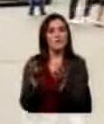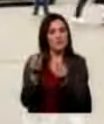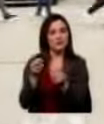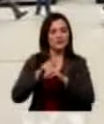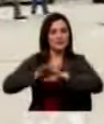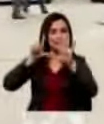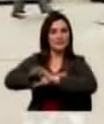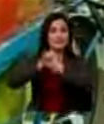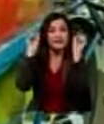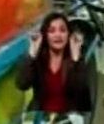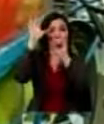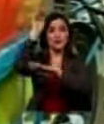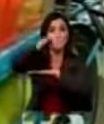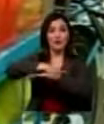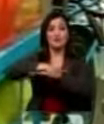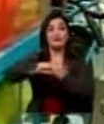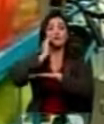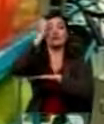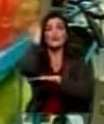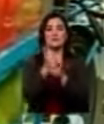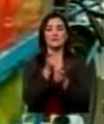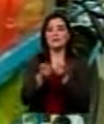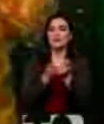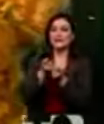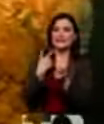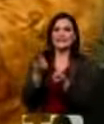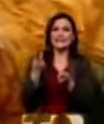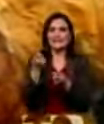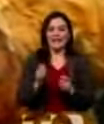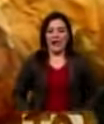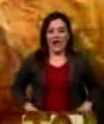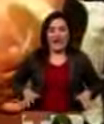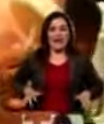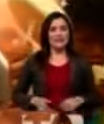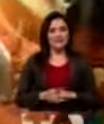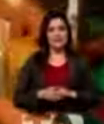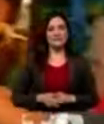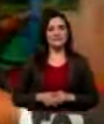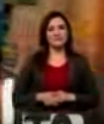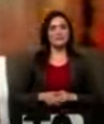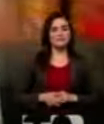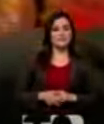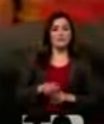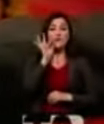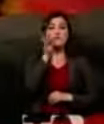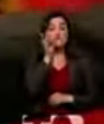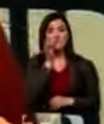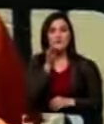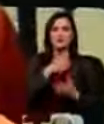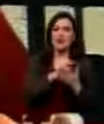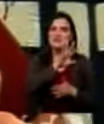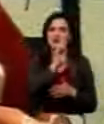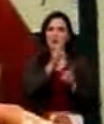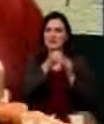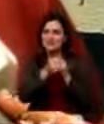las 7 de la mañana hasta las 5 de la tarde de ayer para aumentar sus ingresos económicos. Ensalada de fruta, hay de 50, 75.